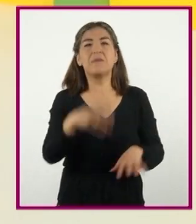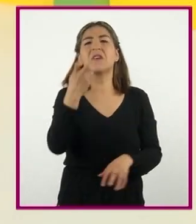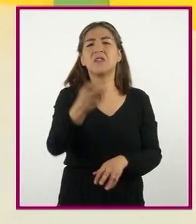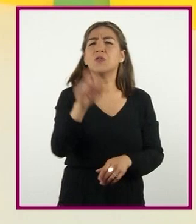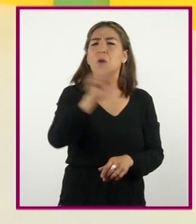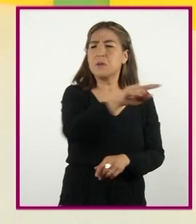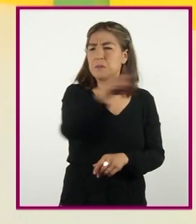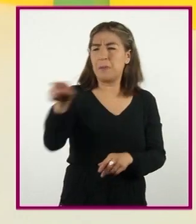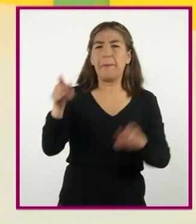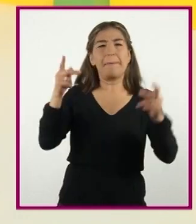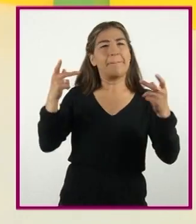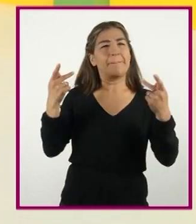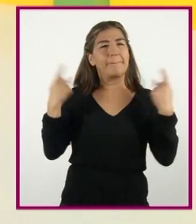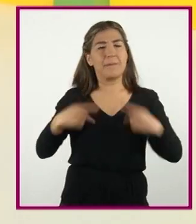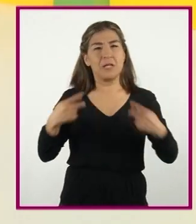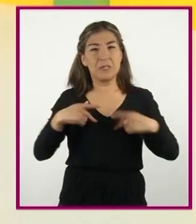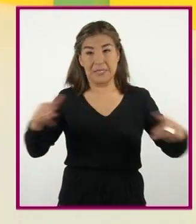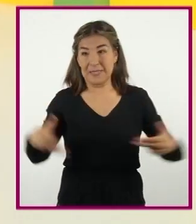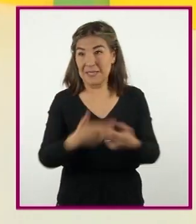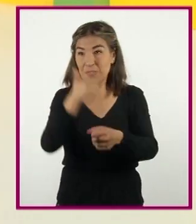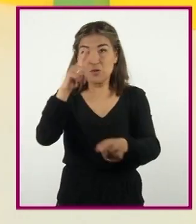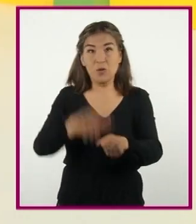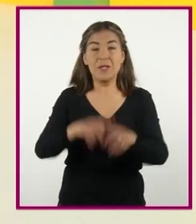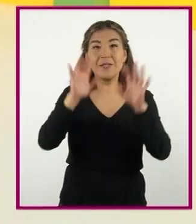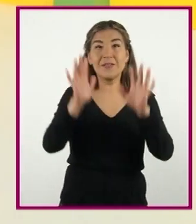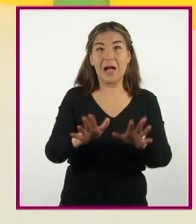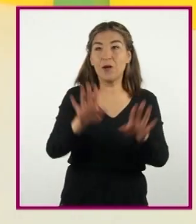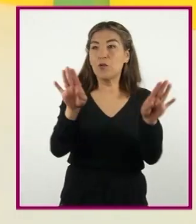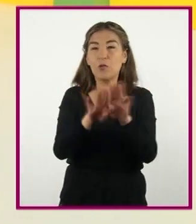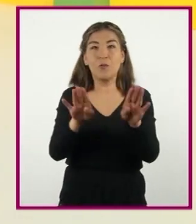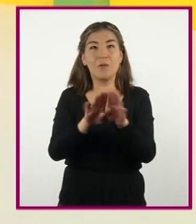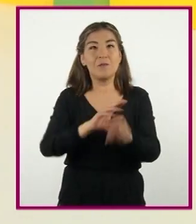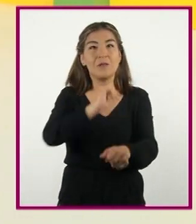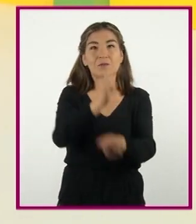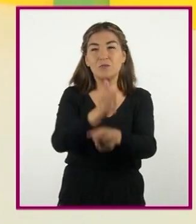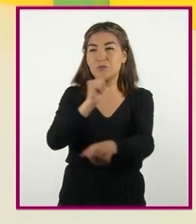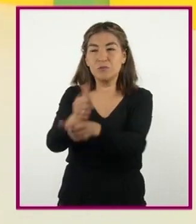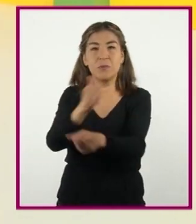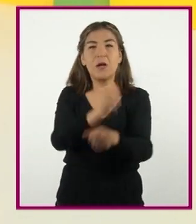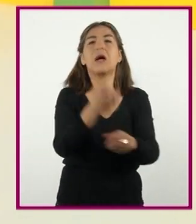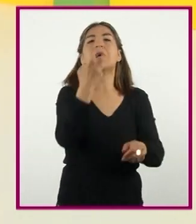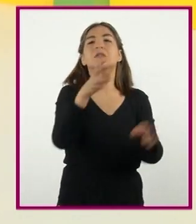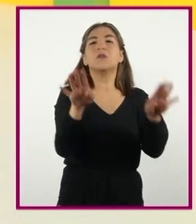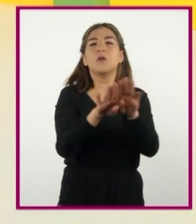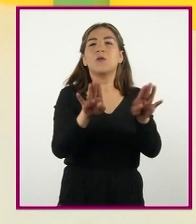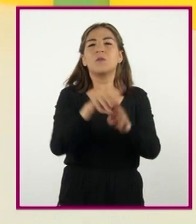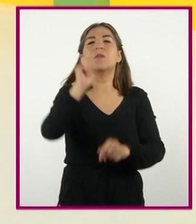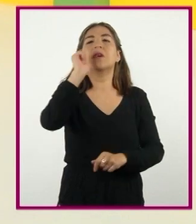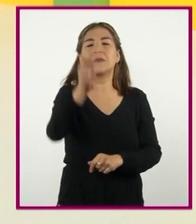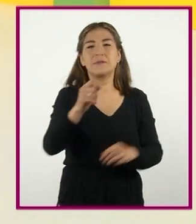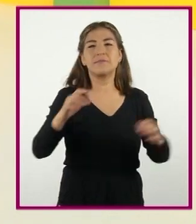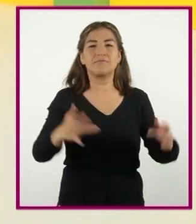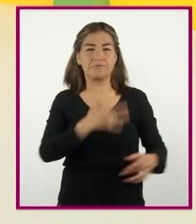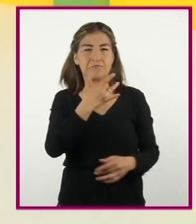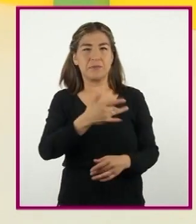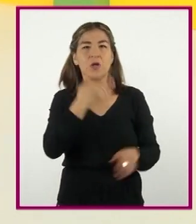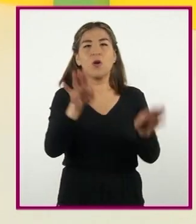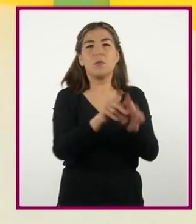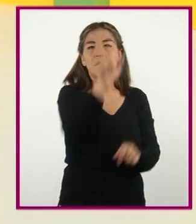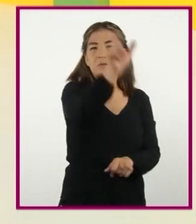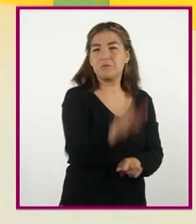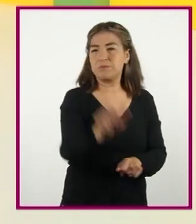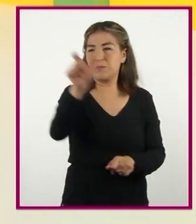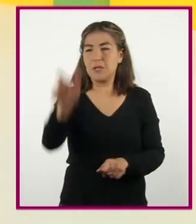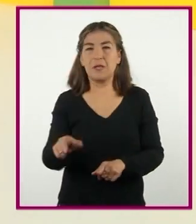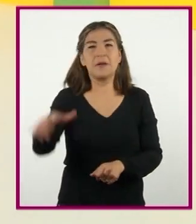la mayoría de las naciones se conformaron, existía la tendencia a resaltar los aspectos que daban identidad a las